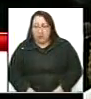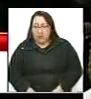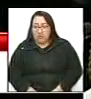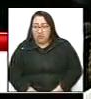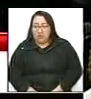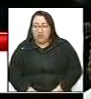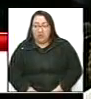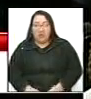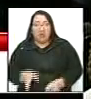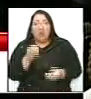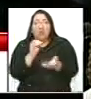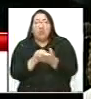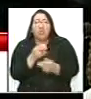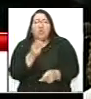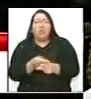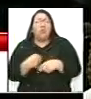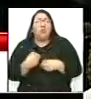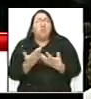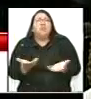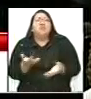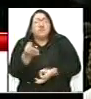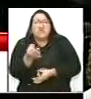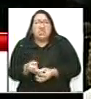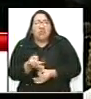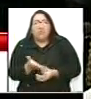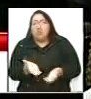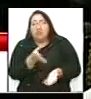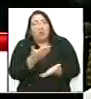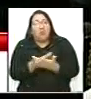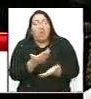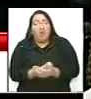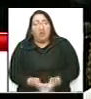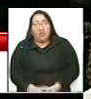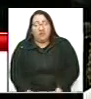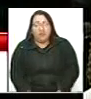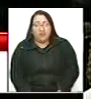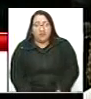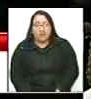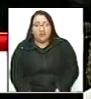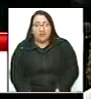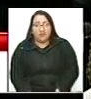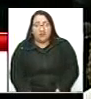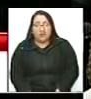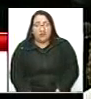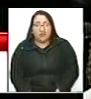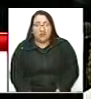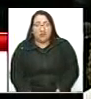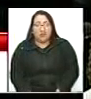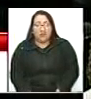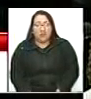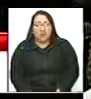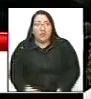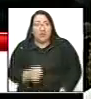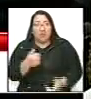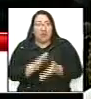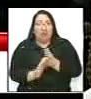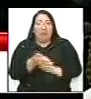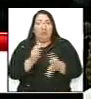habría auspiciado su nombramiento. ¿Cómo yo puedo dar por cierto eso si no tiene ningún indicio? Si ese colaborador, para salvarse de la cárcel,